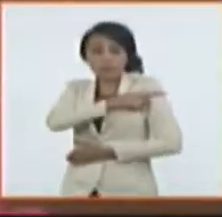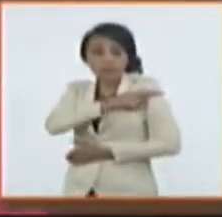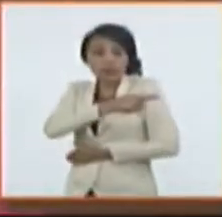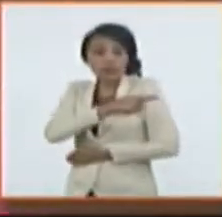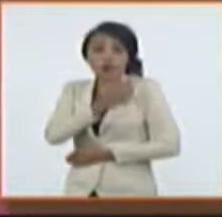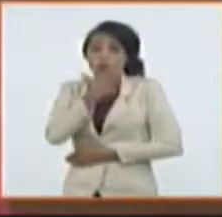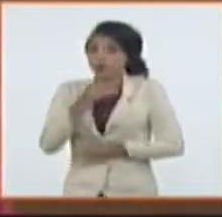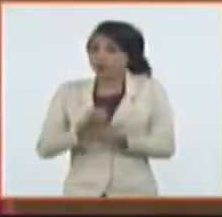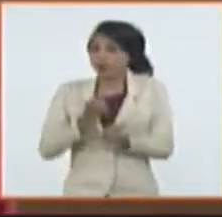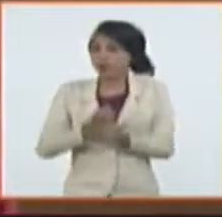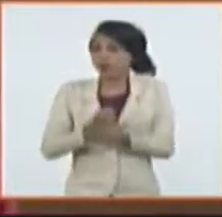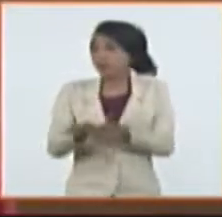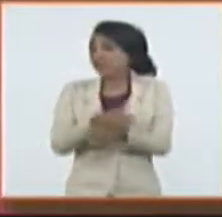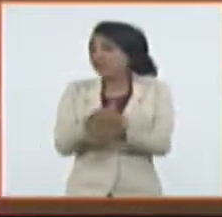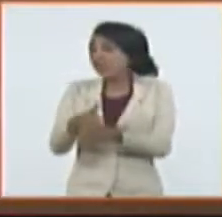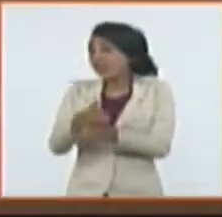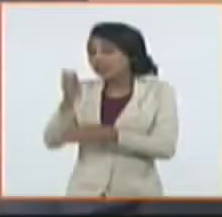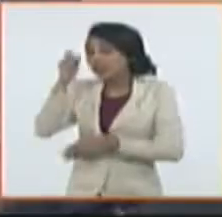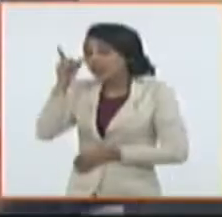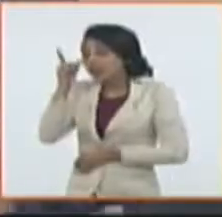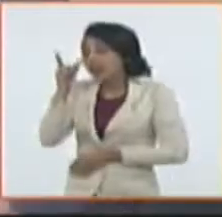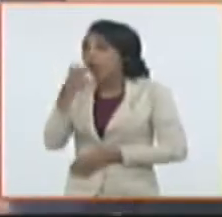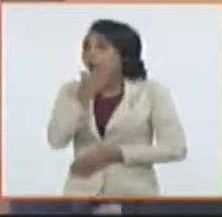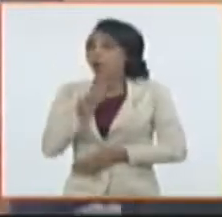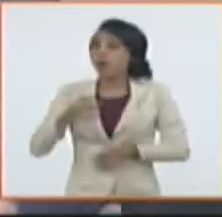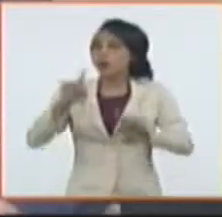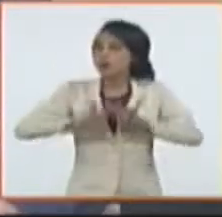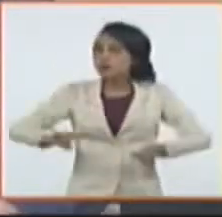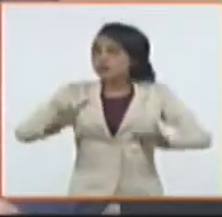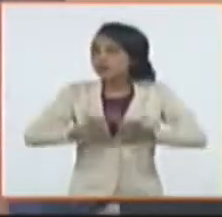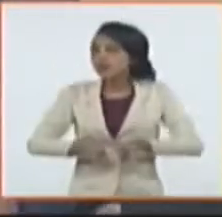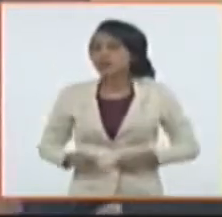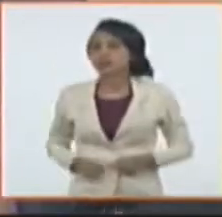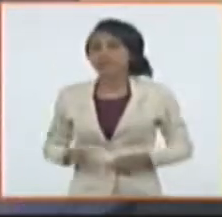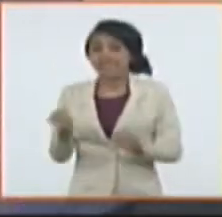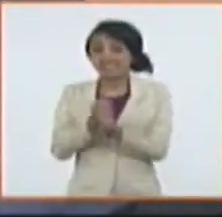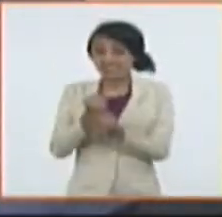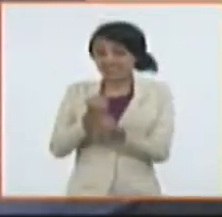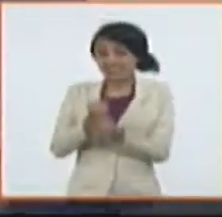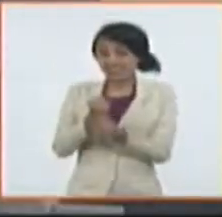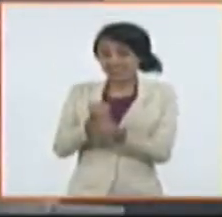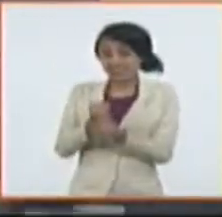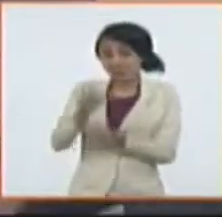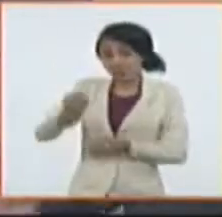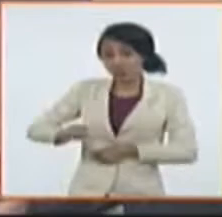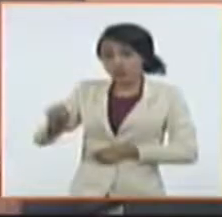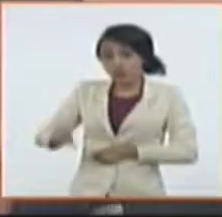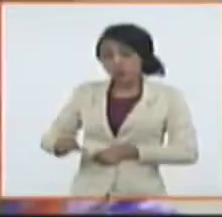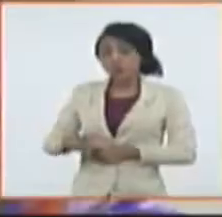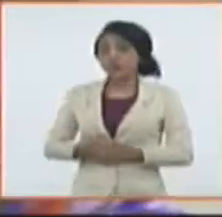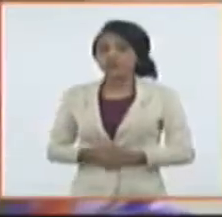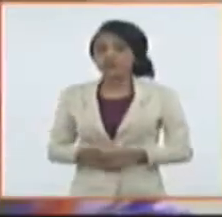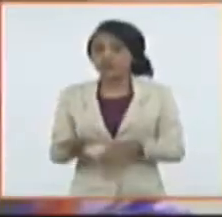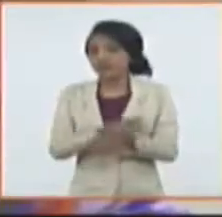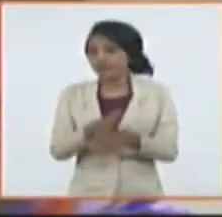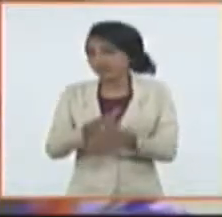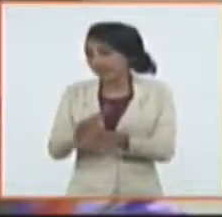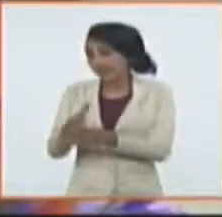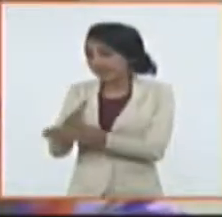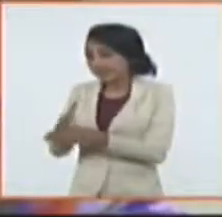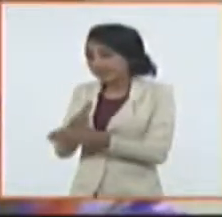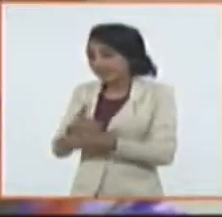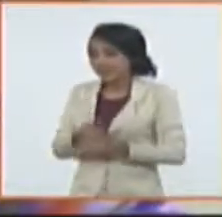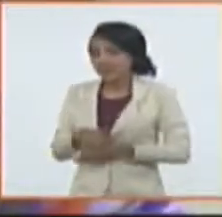que el de un joven universitario. En la clase trabajadora y en la clase obrera también tenemos heterogeneidad. Hoy tenemos heterogeneidad de actores